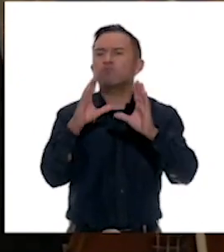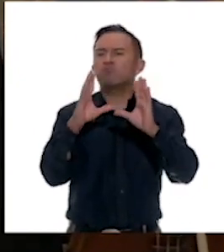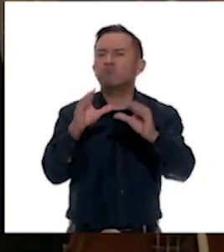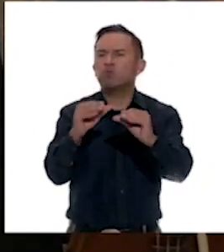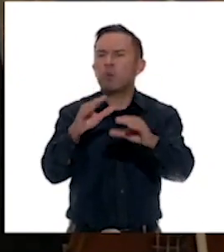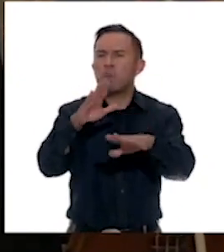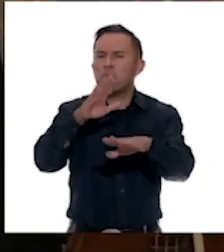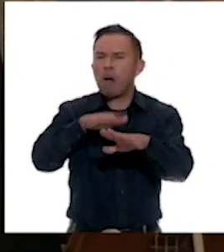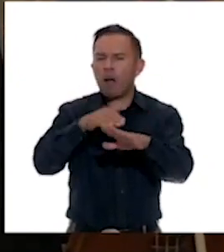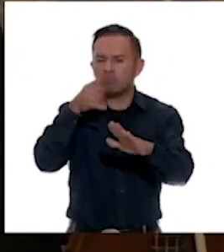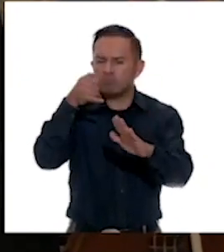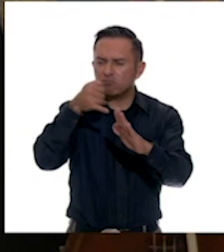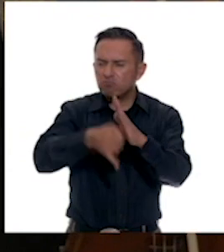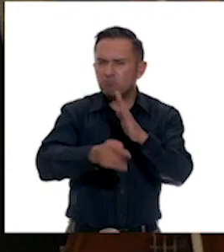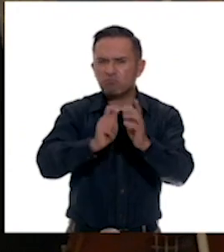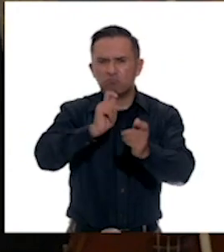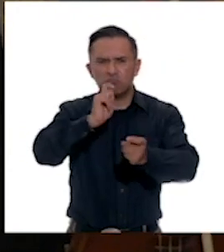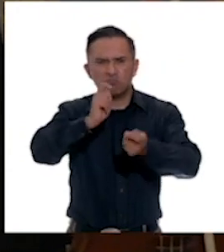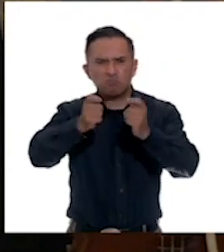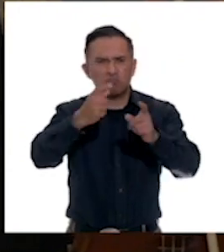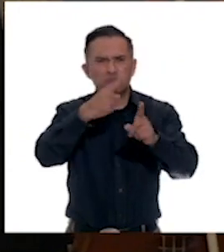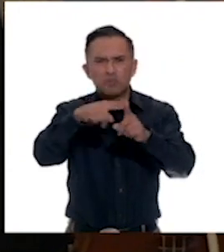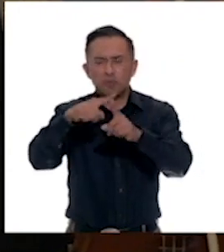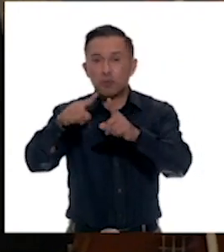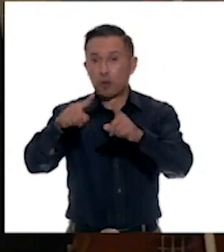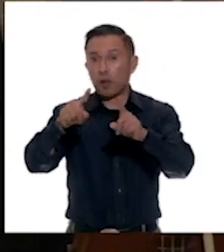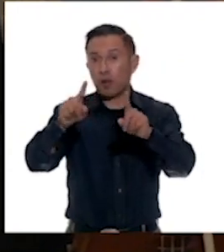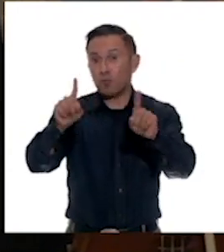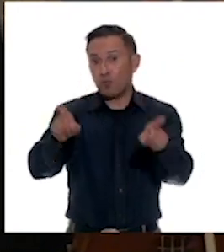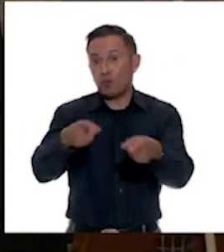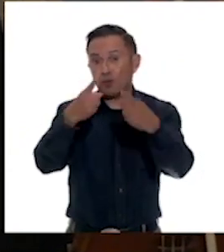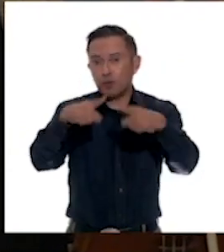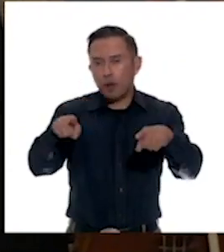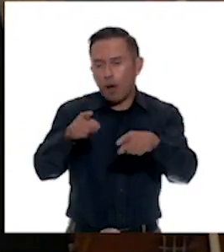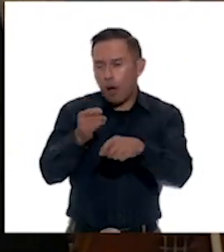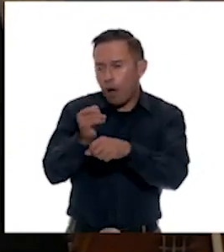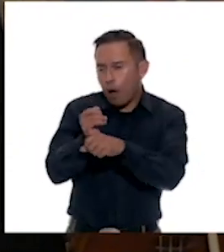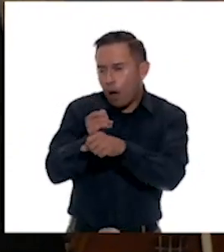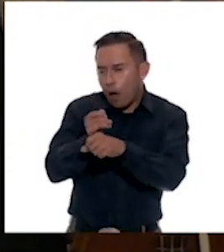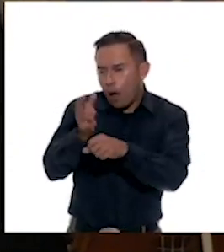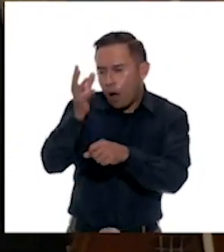manera más integral a través del estudio de la música